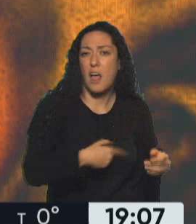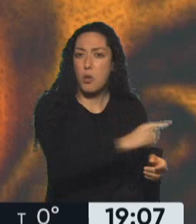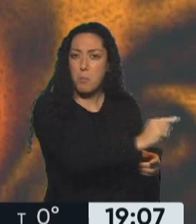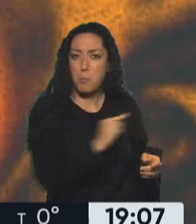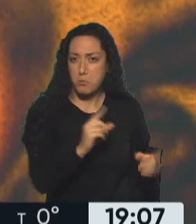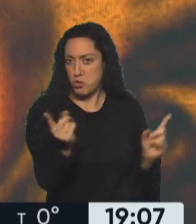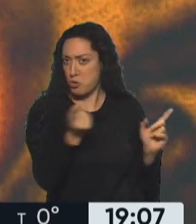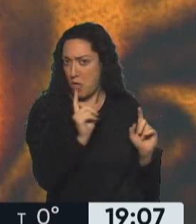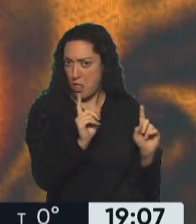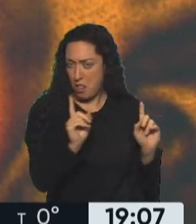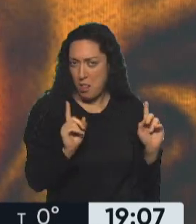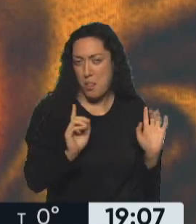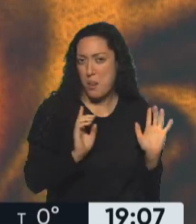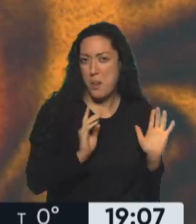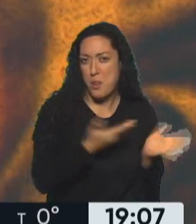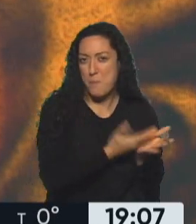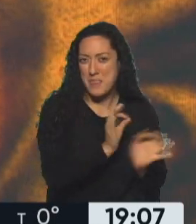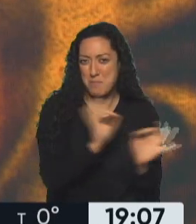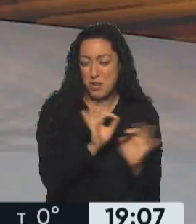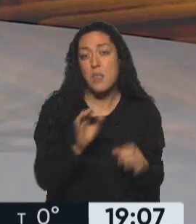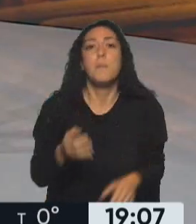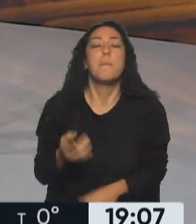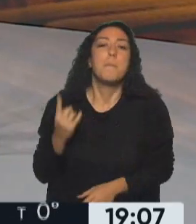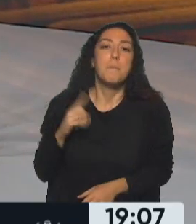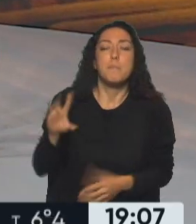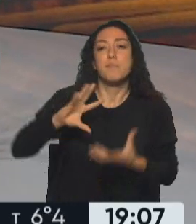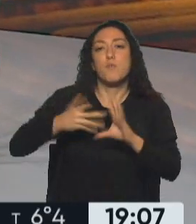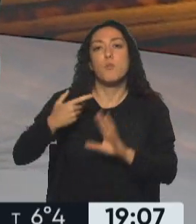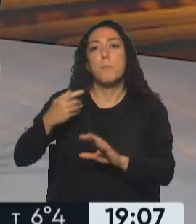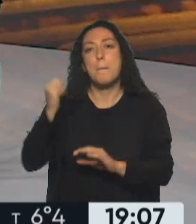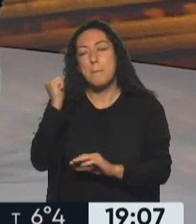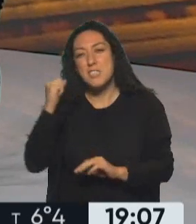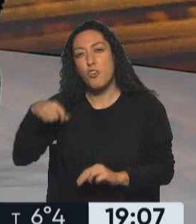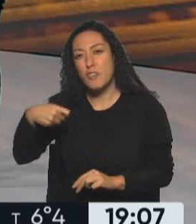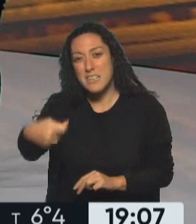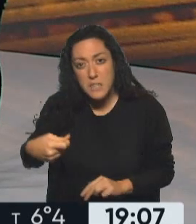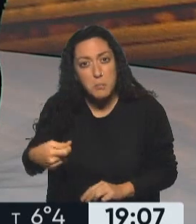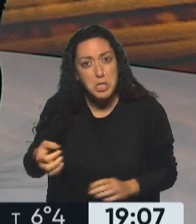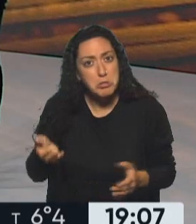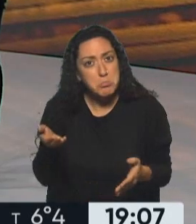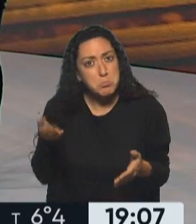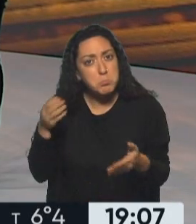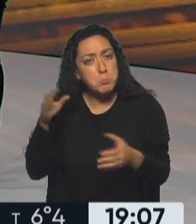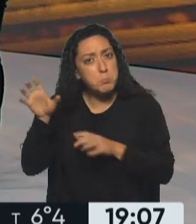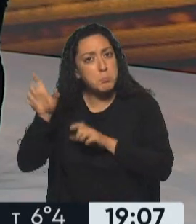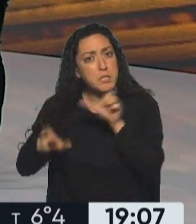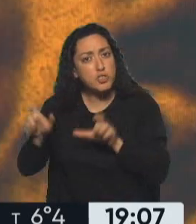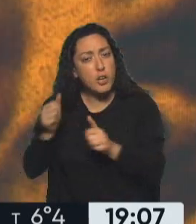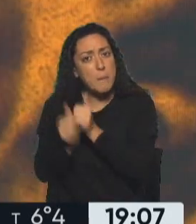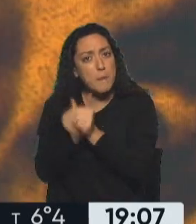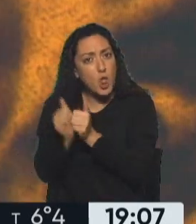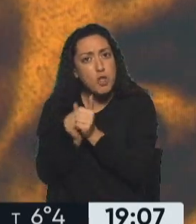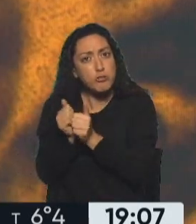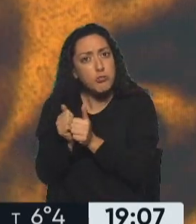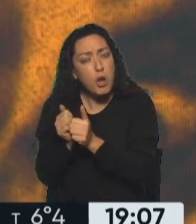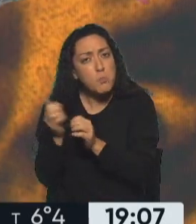recién conversaba detrás de cámaras. Es cierto que hoy el financiamiento en pesos es realmente muy accesible para los productores. Entonces no es tan cierto que el